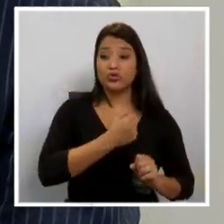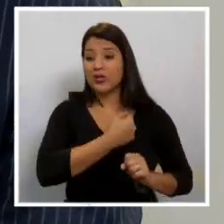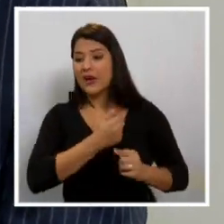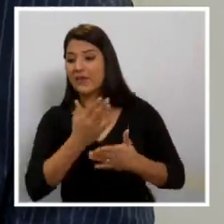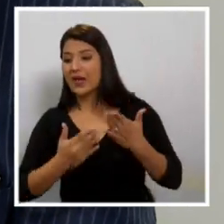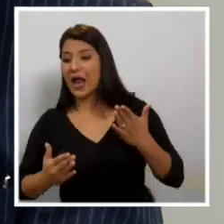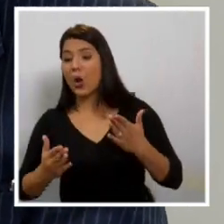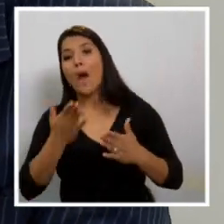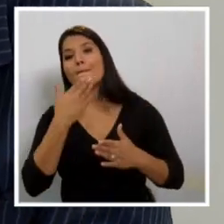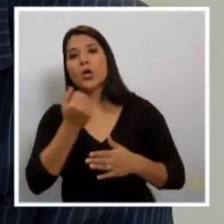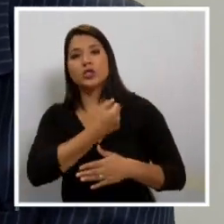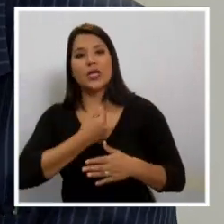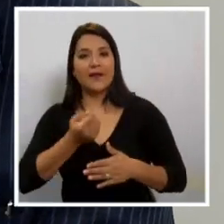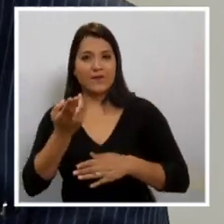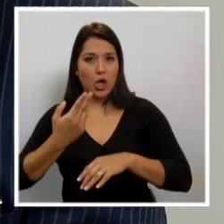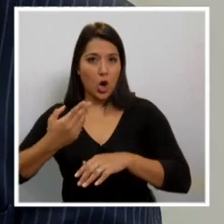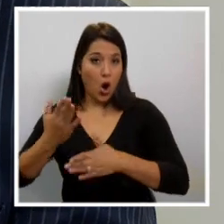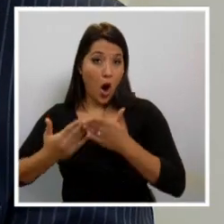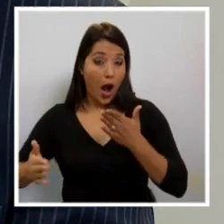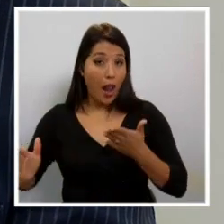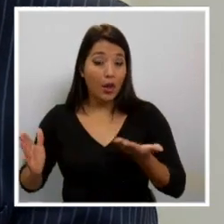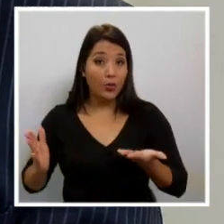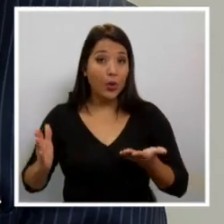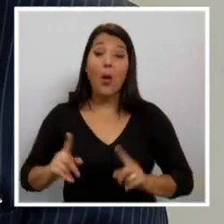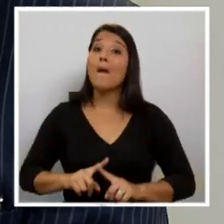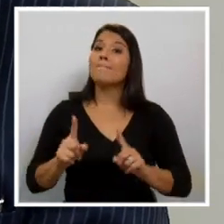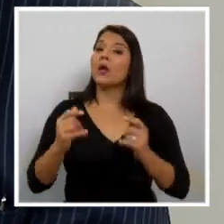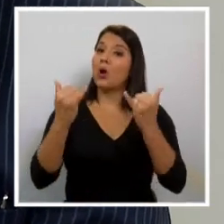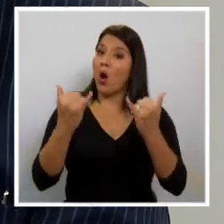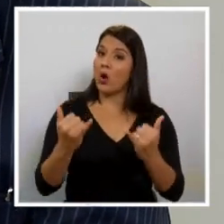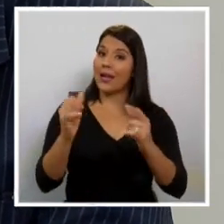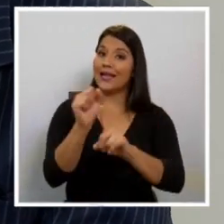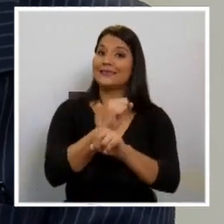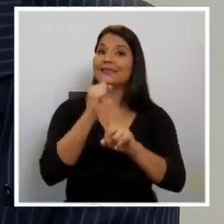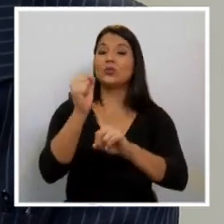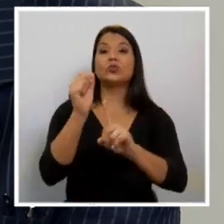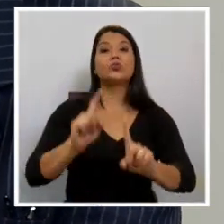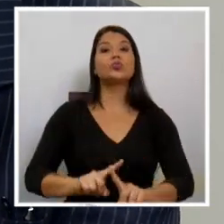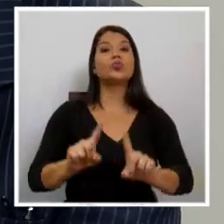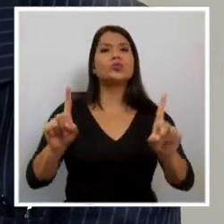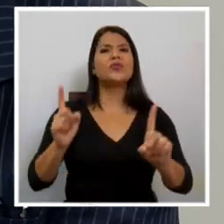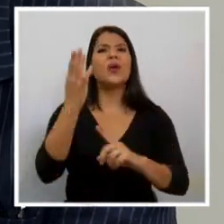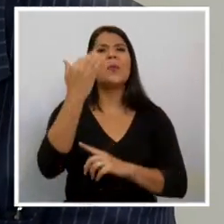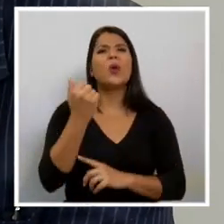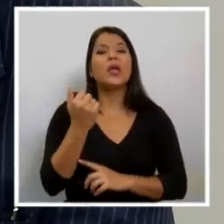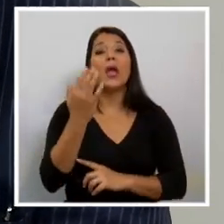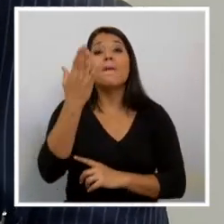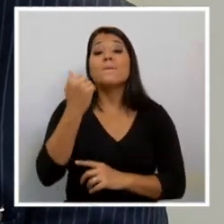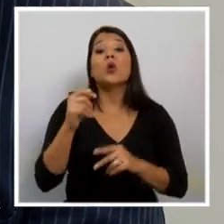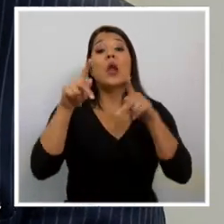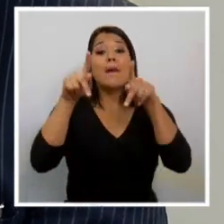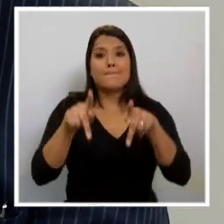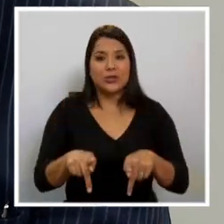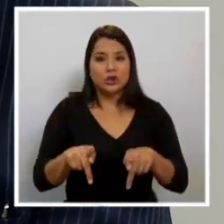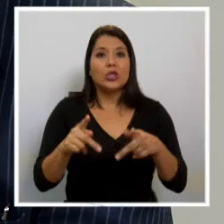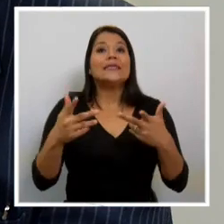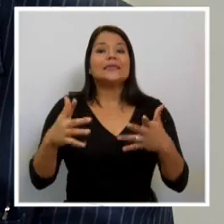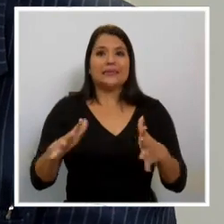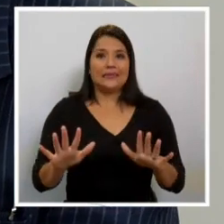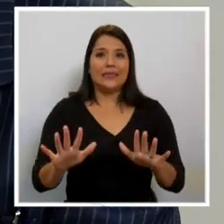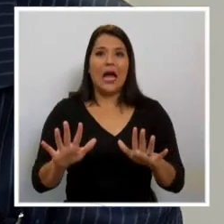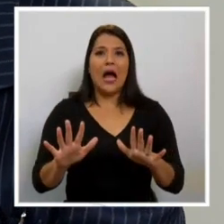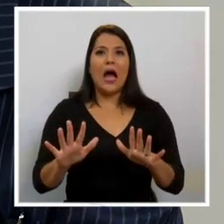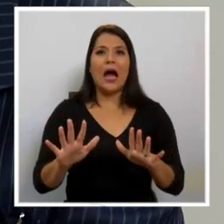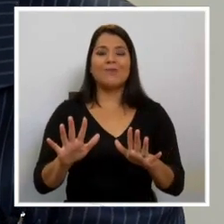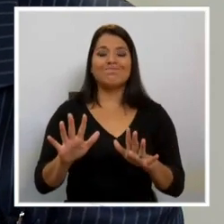sacrifico algo. Pero ahora el escenario va a ser otro. ¿Cuál es? Que ya la gente va a estar viviendo